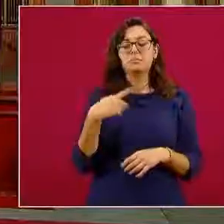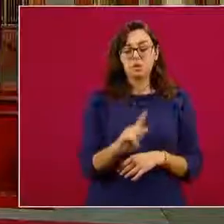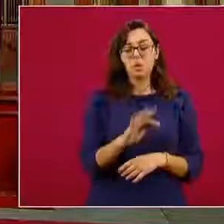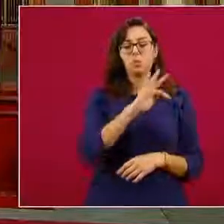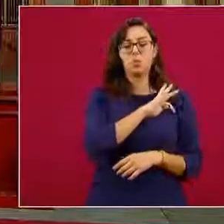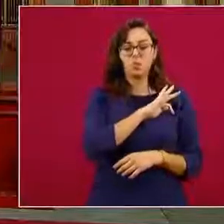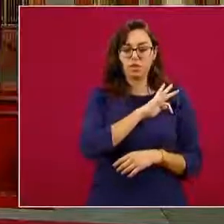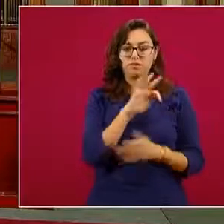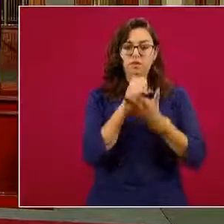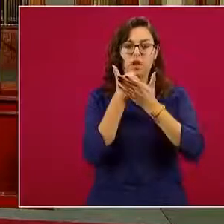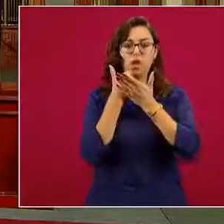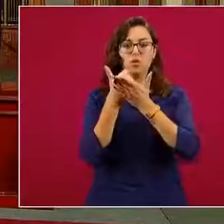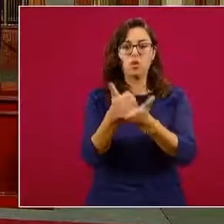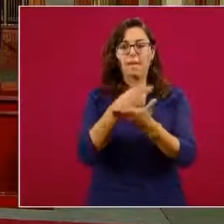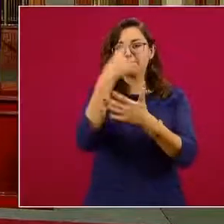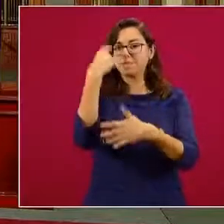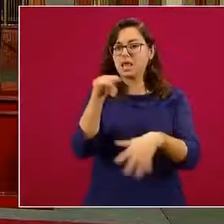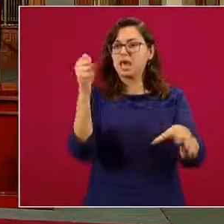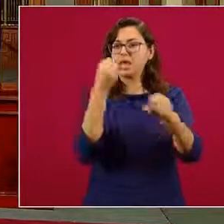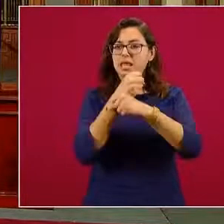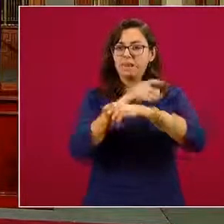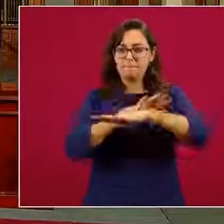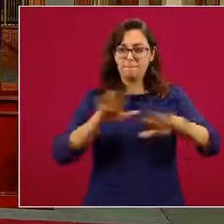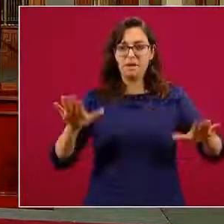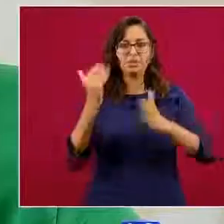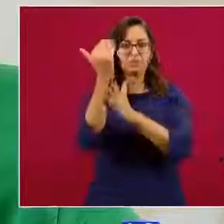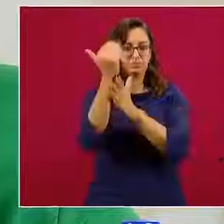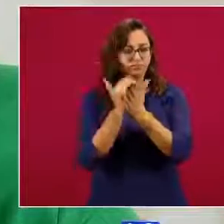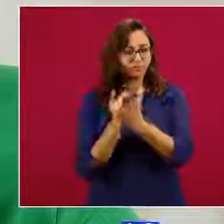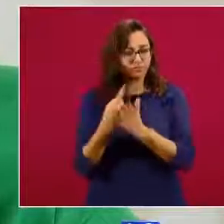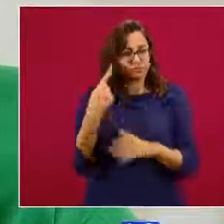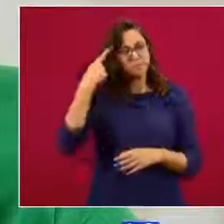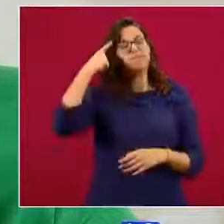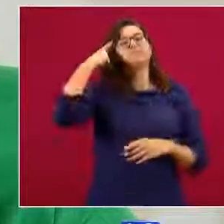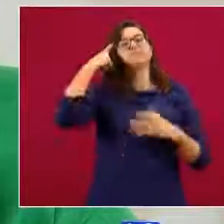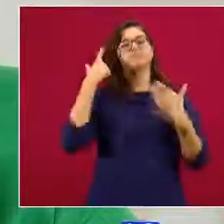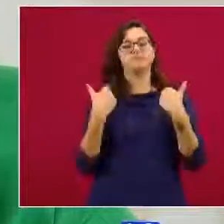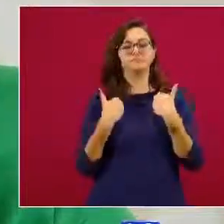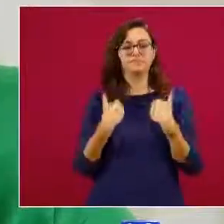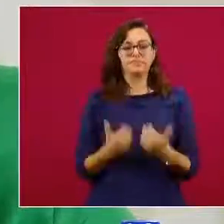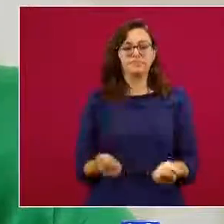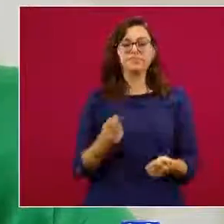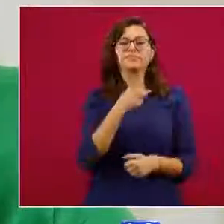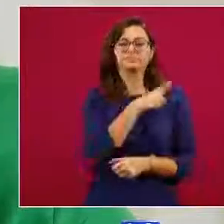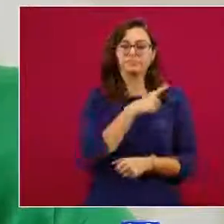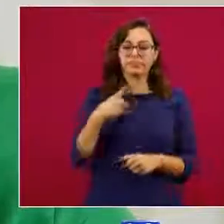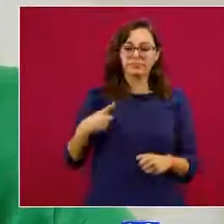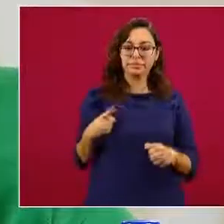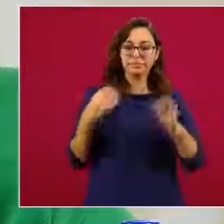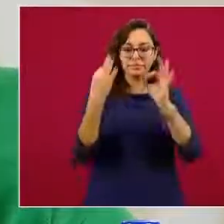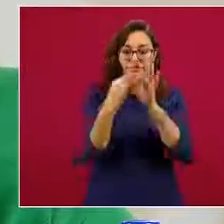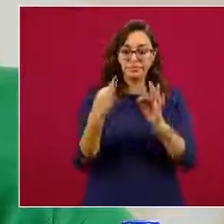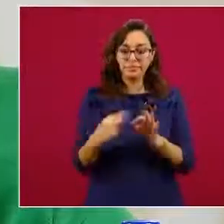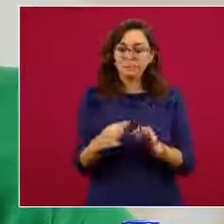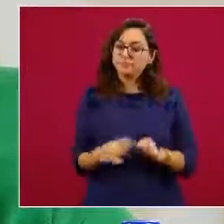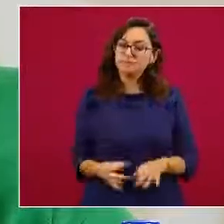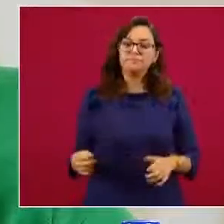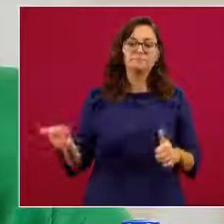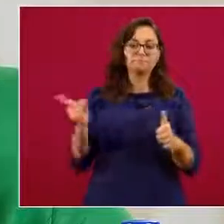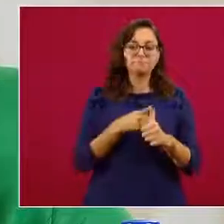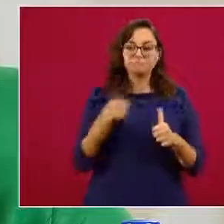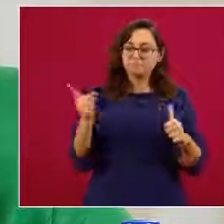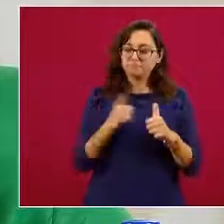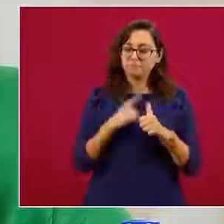amortiguar el impacto si lo hacemos con conciencia de que hay que hacerlo privilegiando, como se ha hecho durante